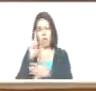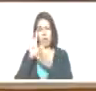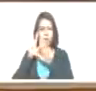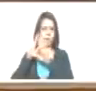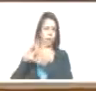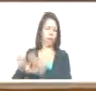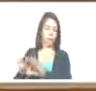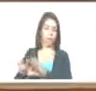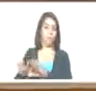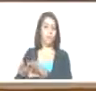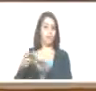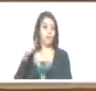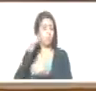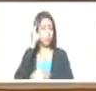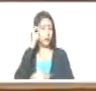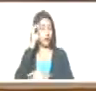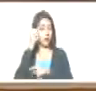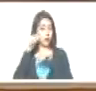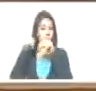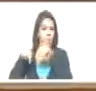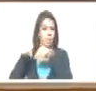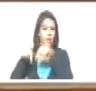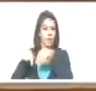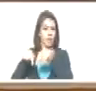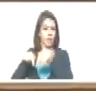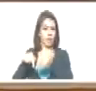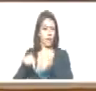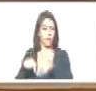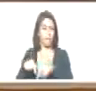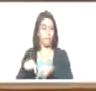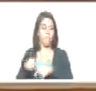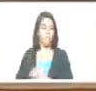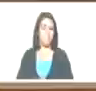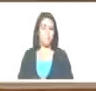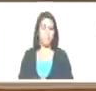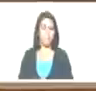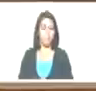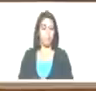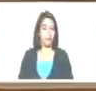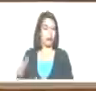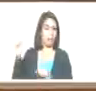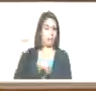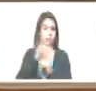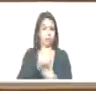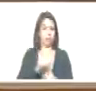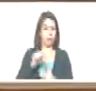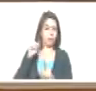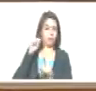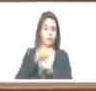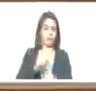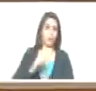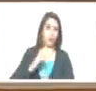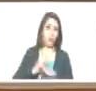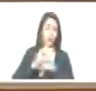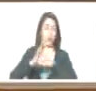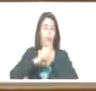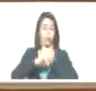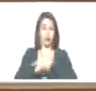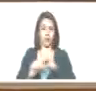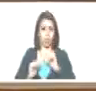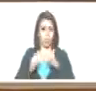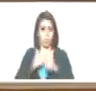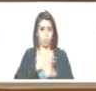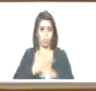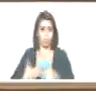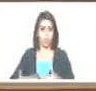que escuchamos aquí, aludiendo que esta lucha contra la corrupción emprendida por el presidente